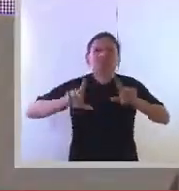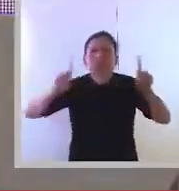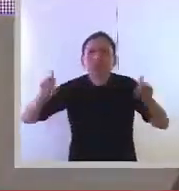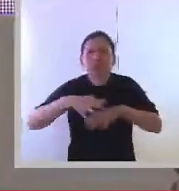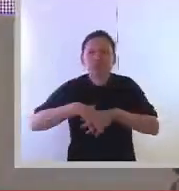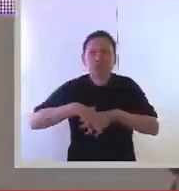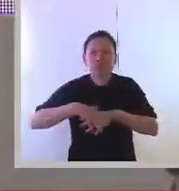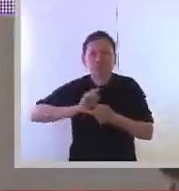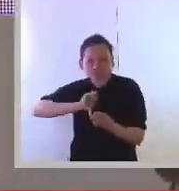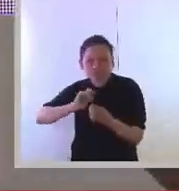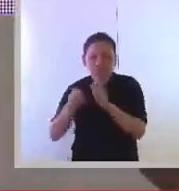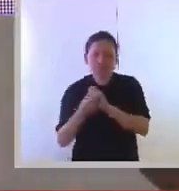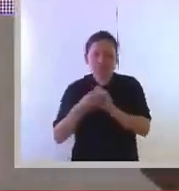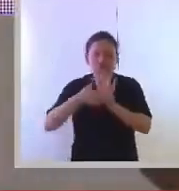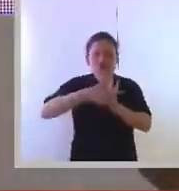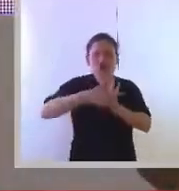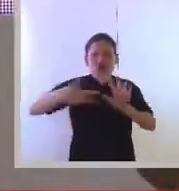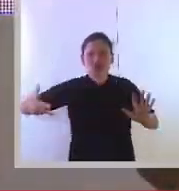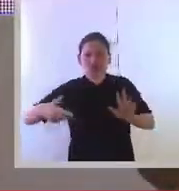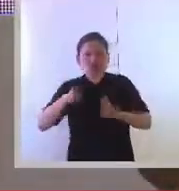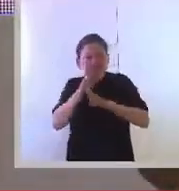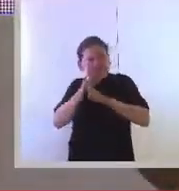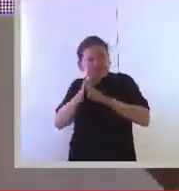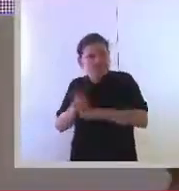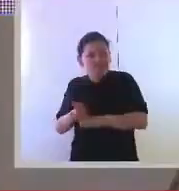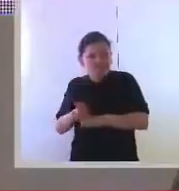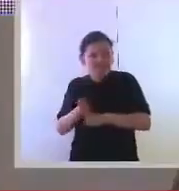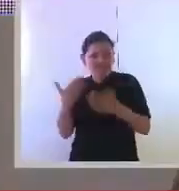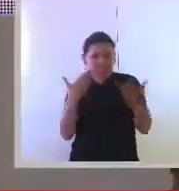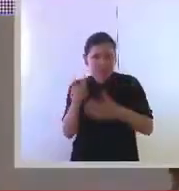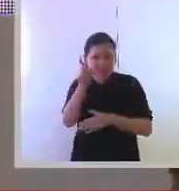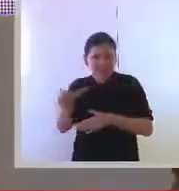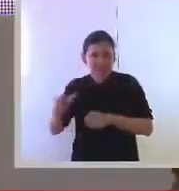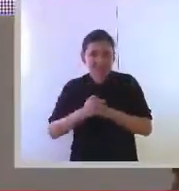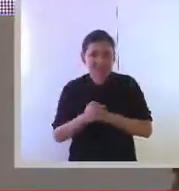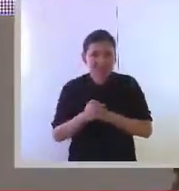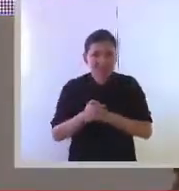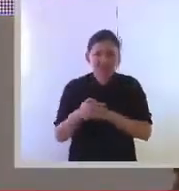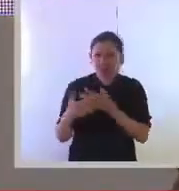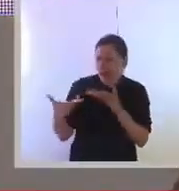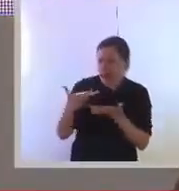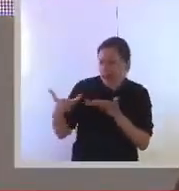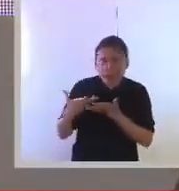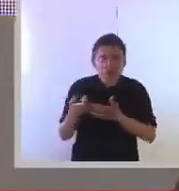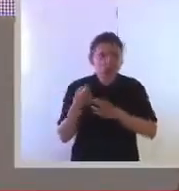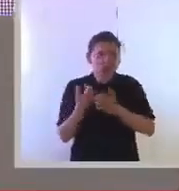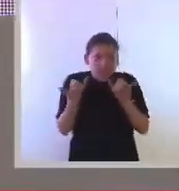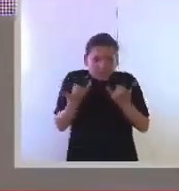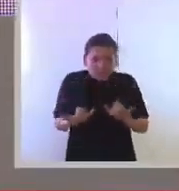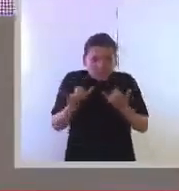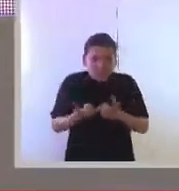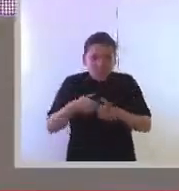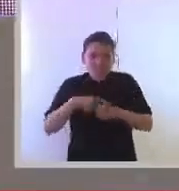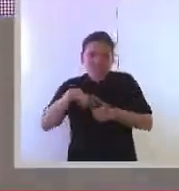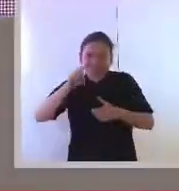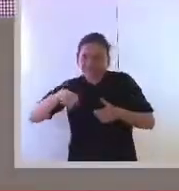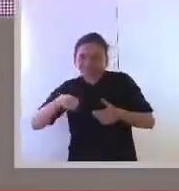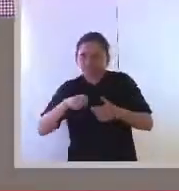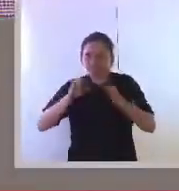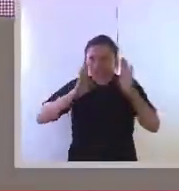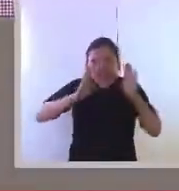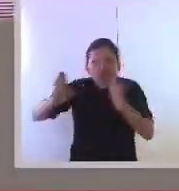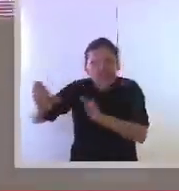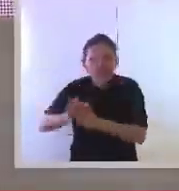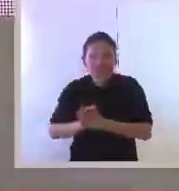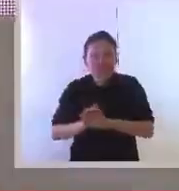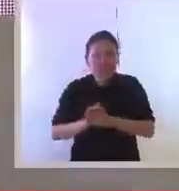a la reforma constitucional para el reconocimiento del campesinado, que estamos ahorita en la necesidad de darle